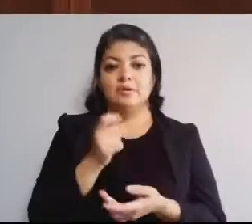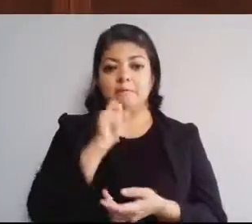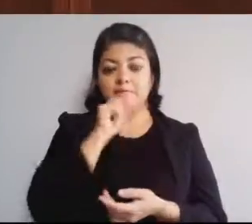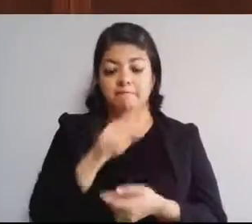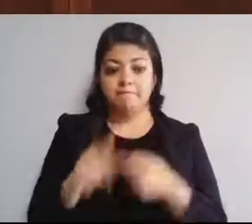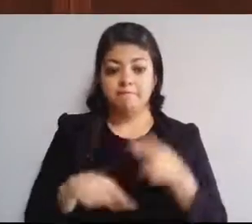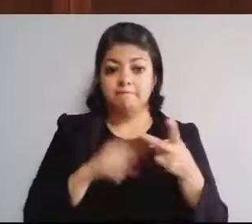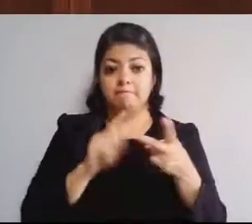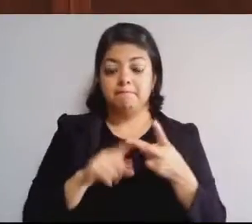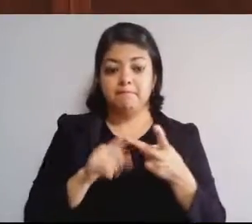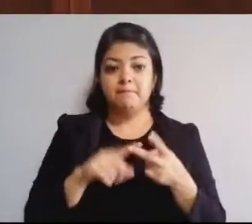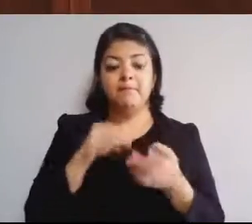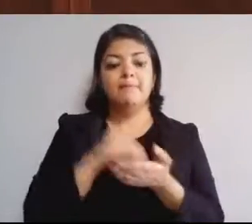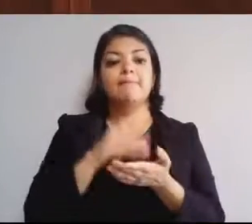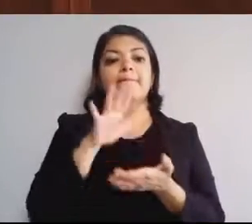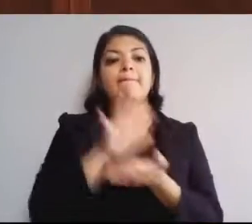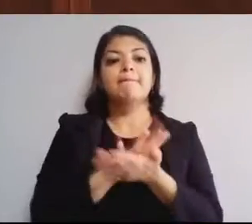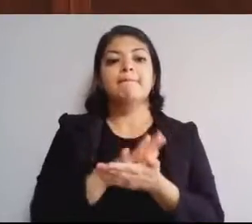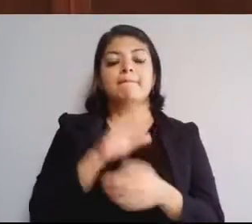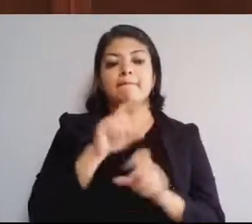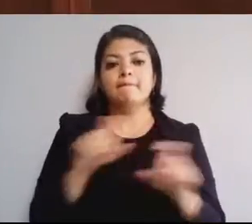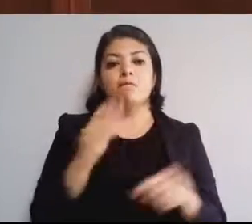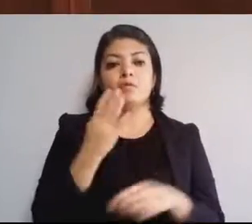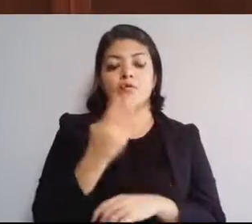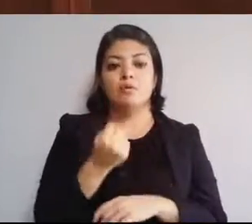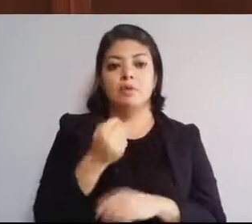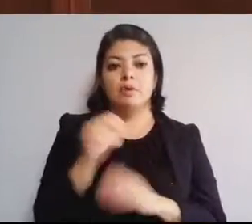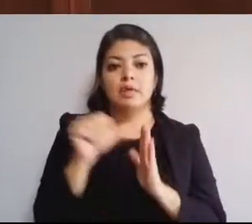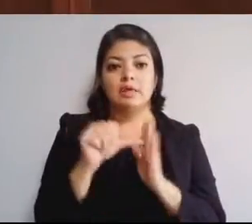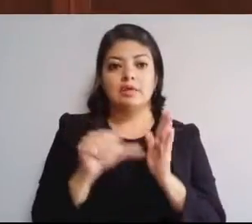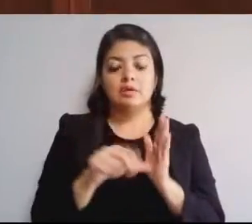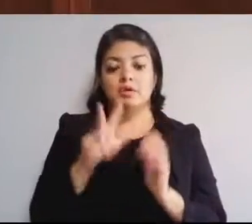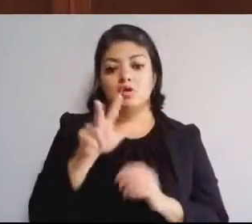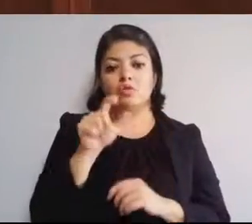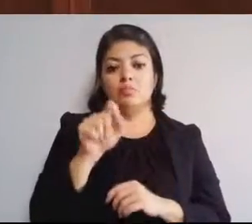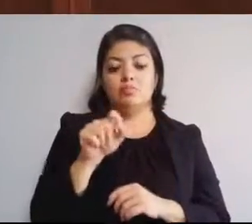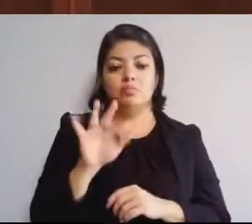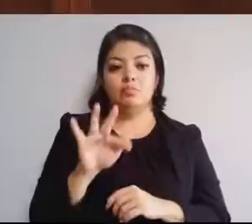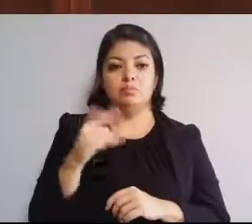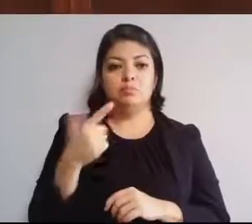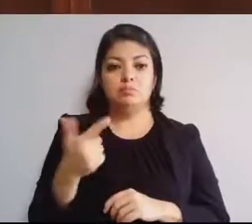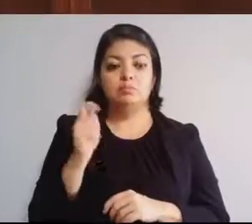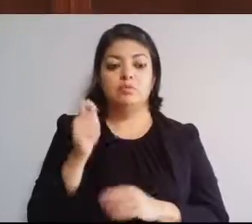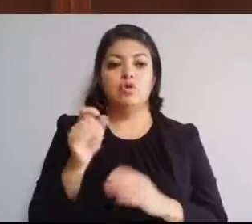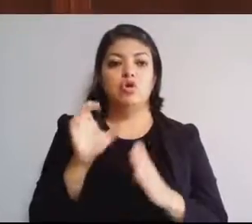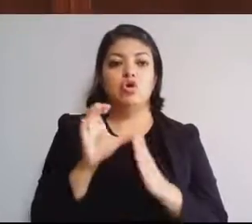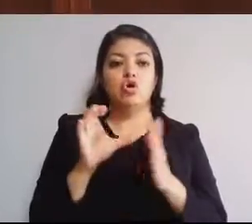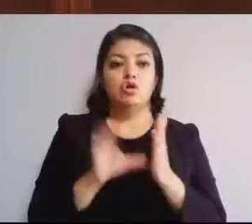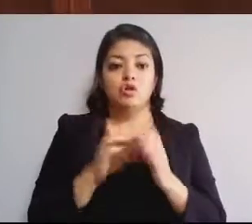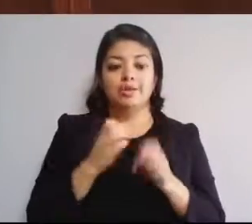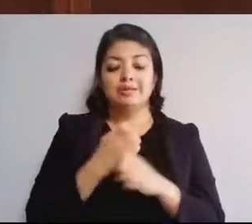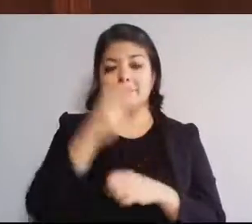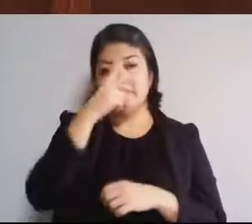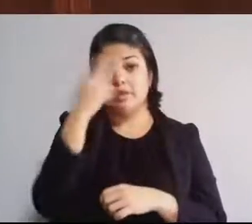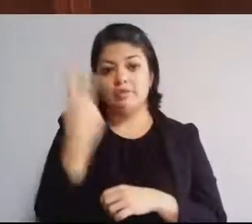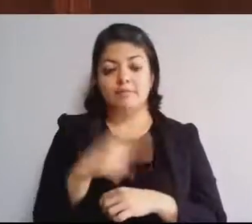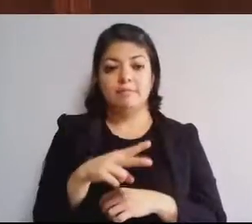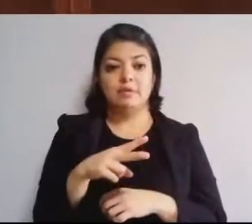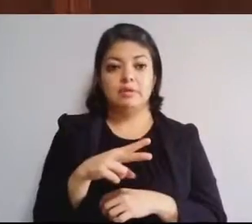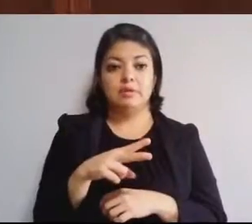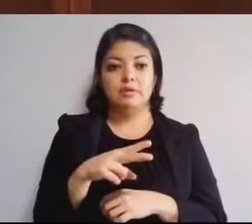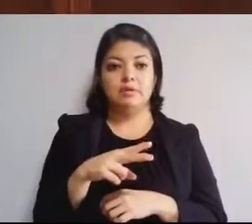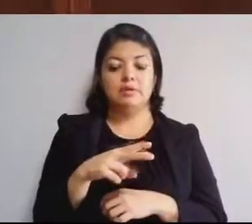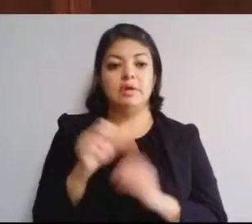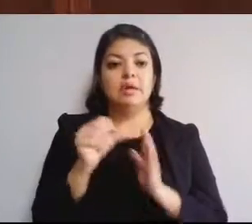se añade una fracción novena al artículo 18.47 del Código Administrativo del Estado de México.